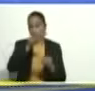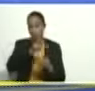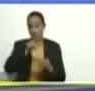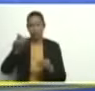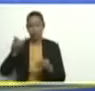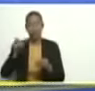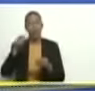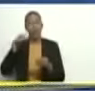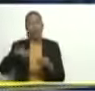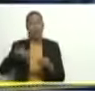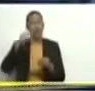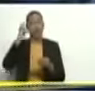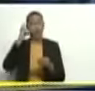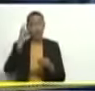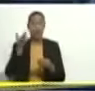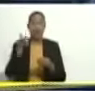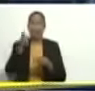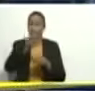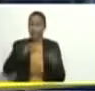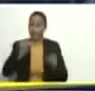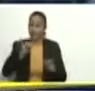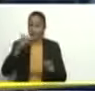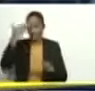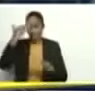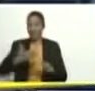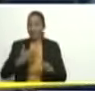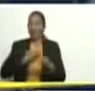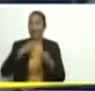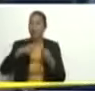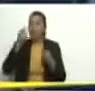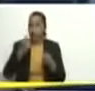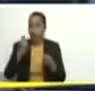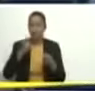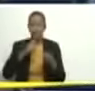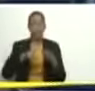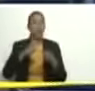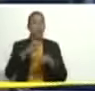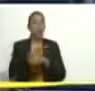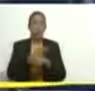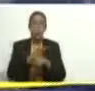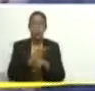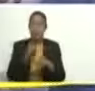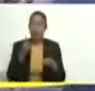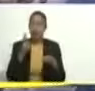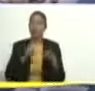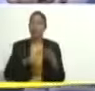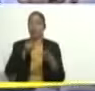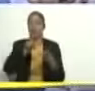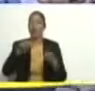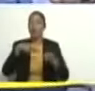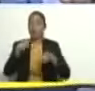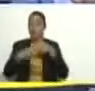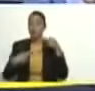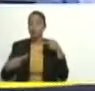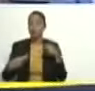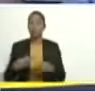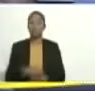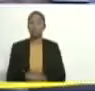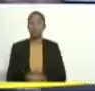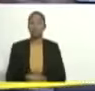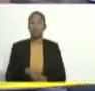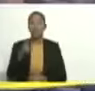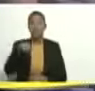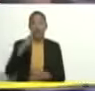son gobernadores, ministros, alcaldes, líderes revolucionarios, y que vienen de las